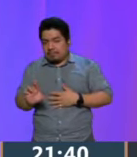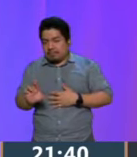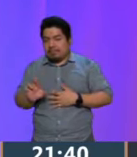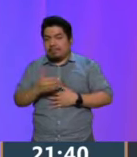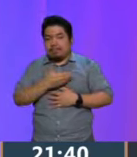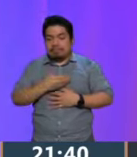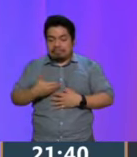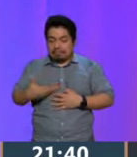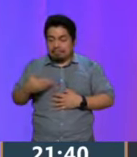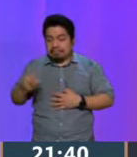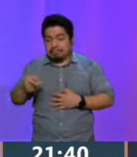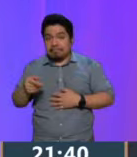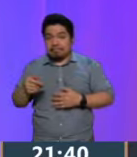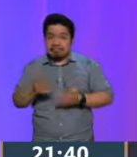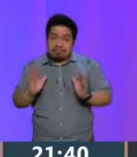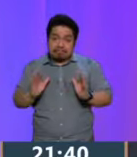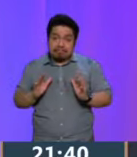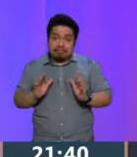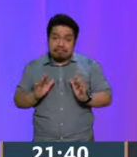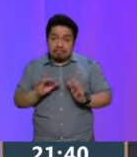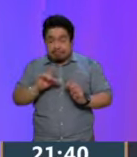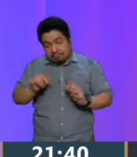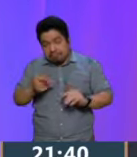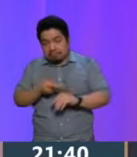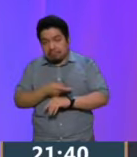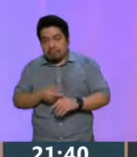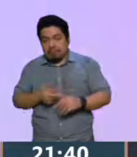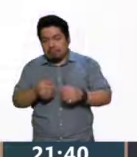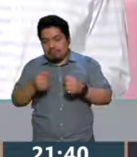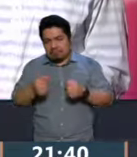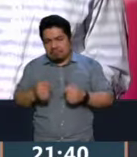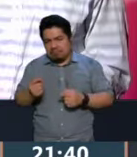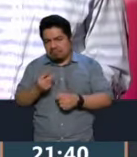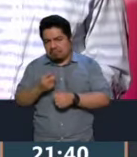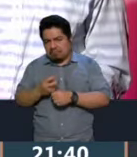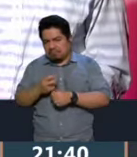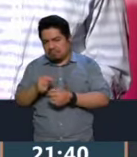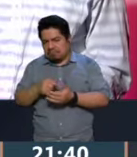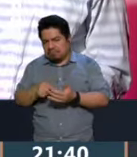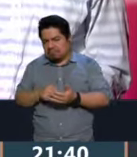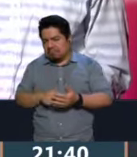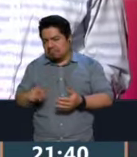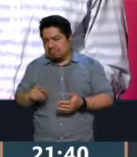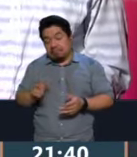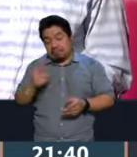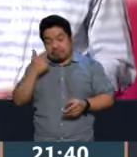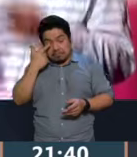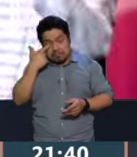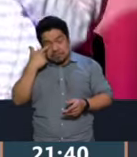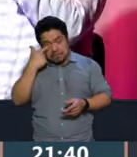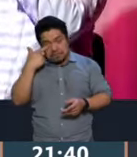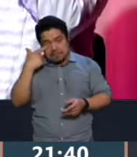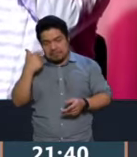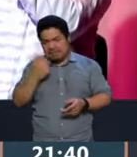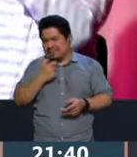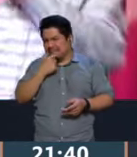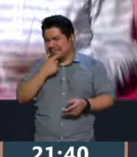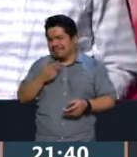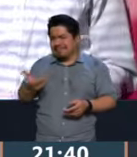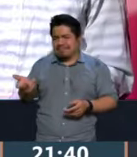presidenta, y ya veremos qué pasa, pero yo estoy muy segura que no va en segundo lugar. Ok, y sobre el papel de las... Perdón, bro, es que a mí lo que me